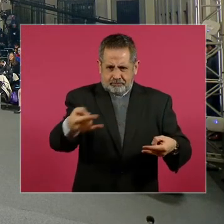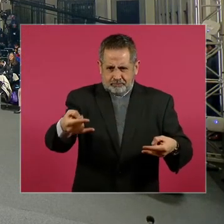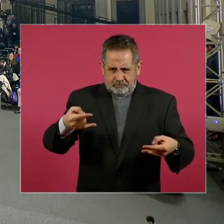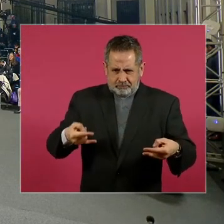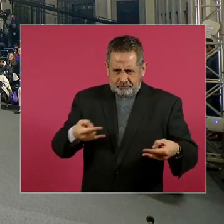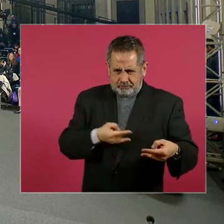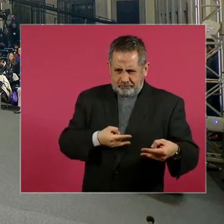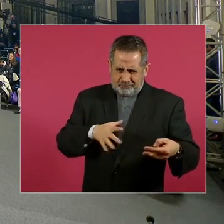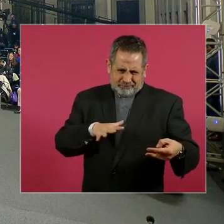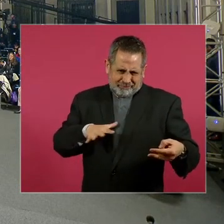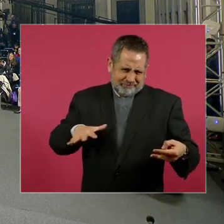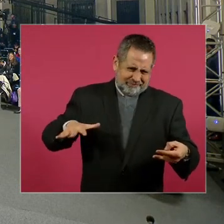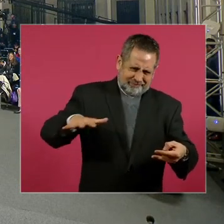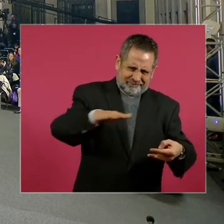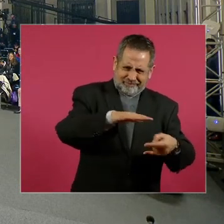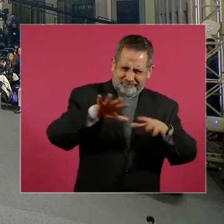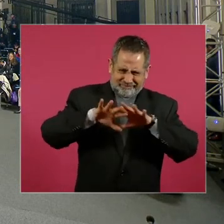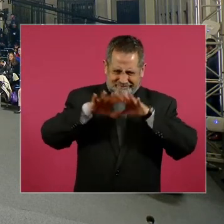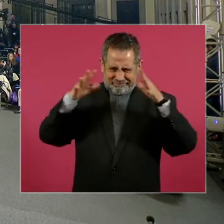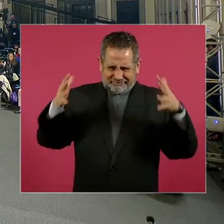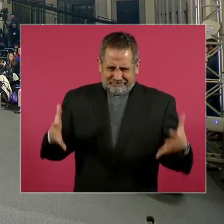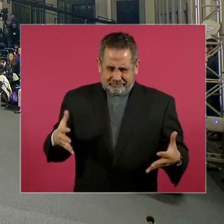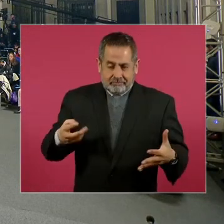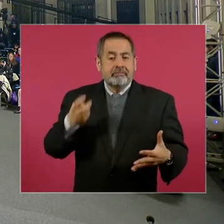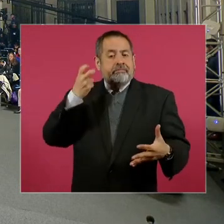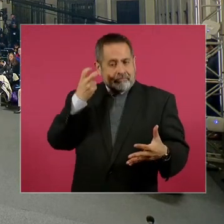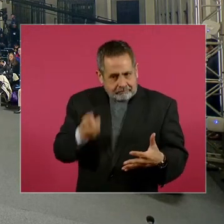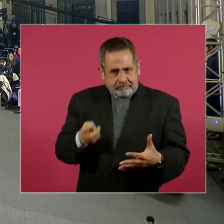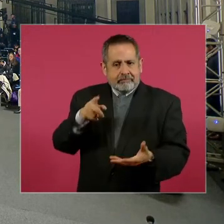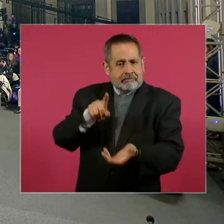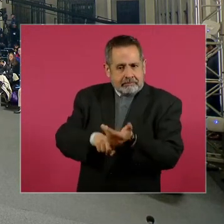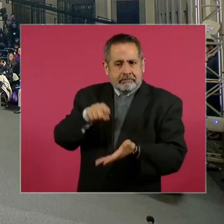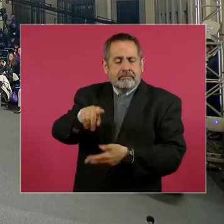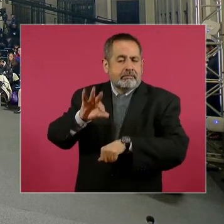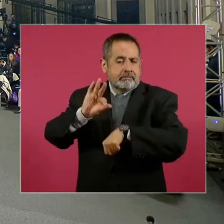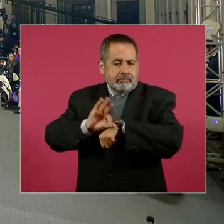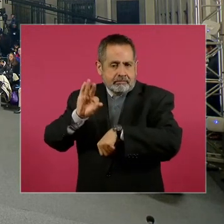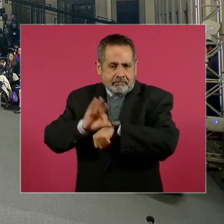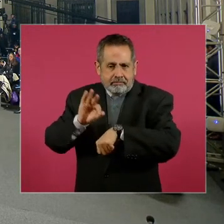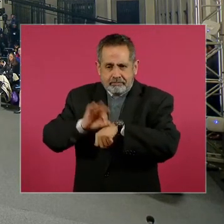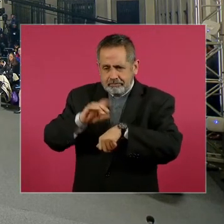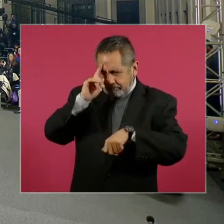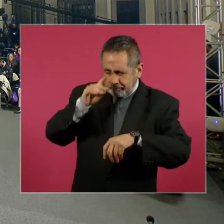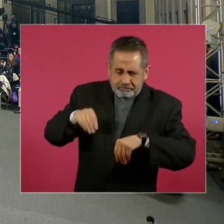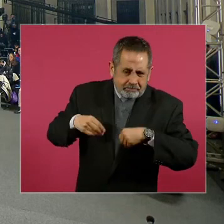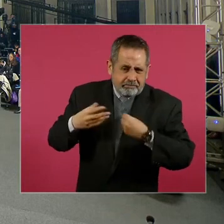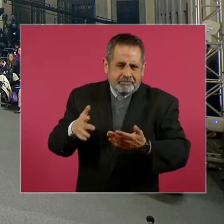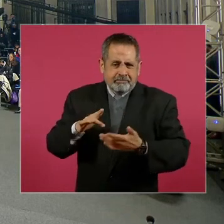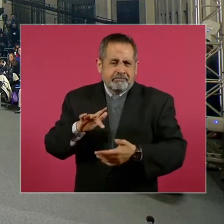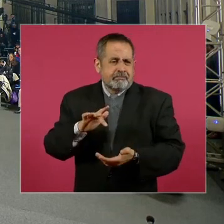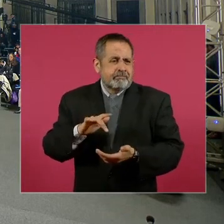no solo para la farmacia, sino para tener todos los medicamentos.